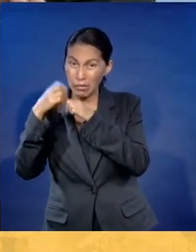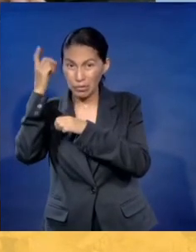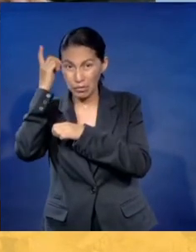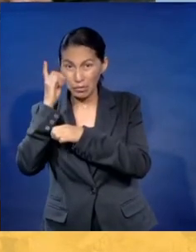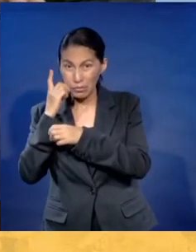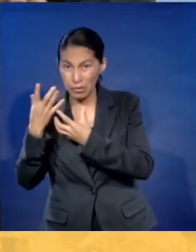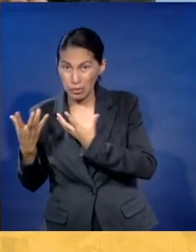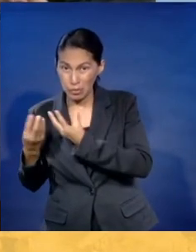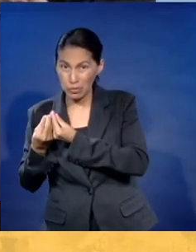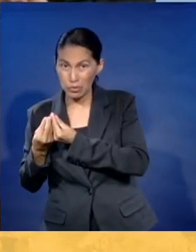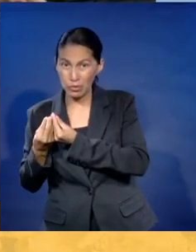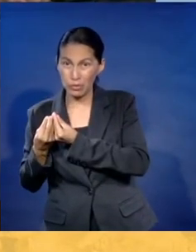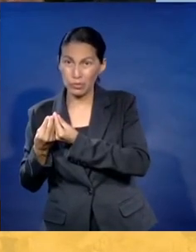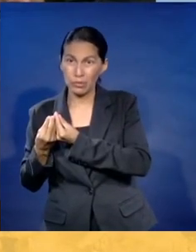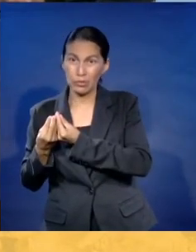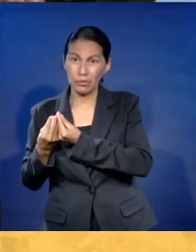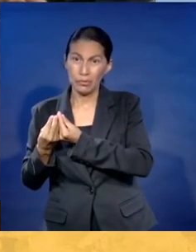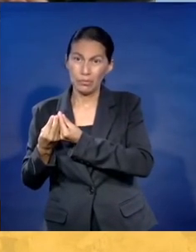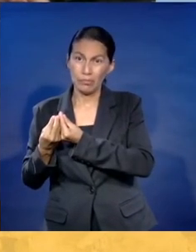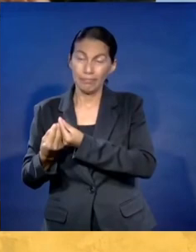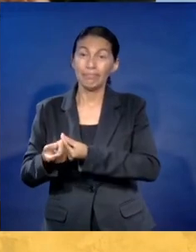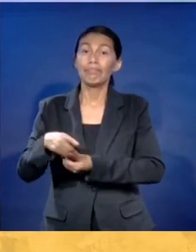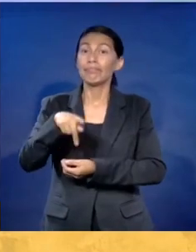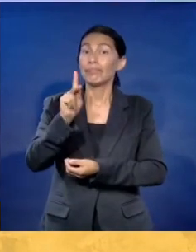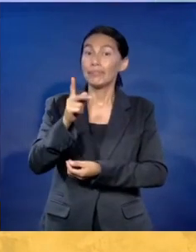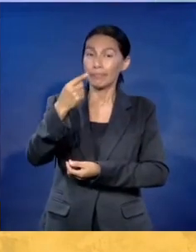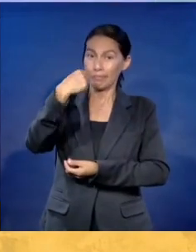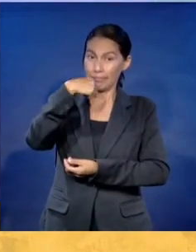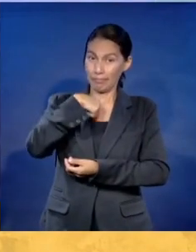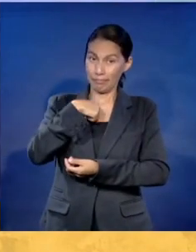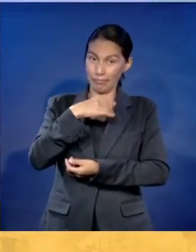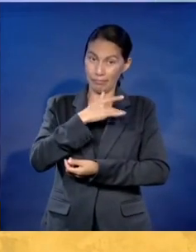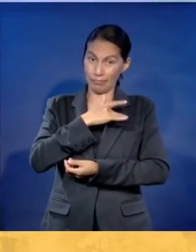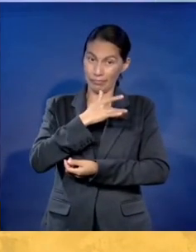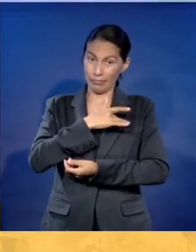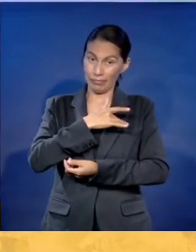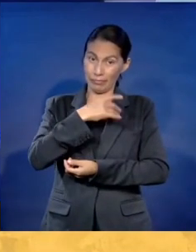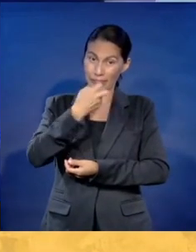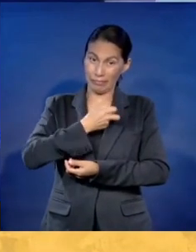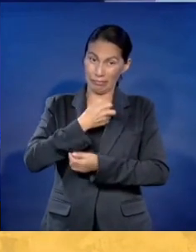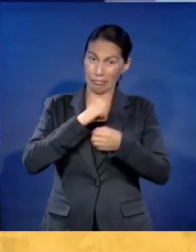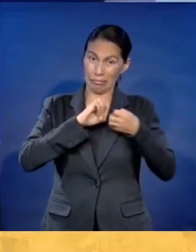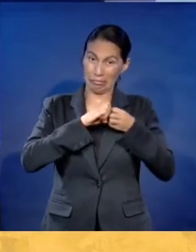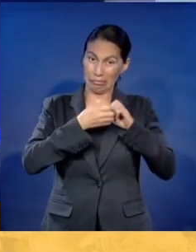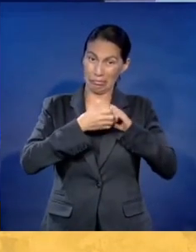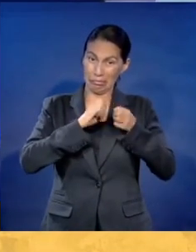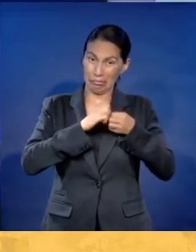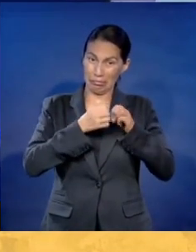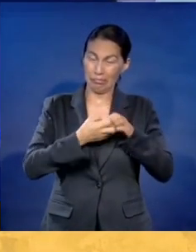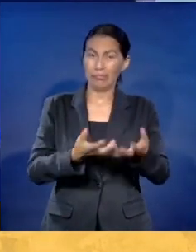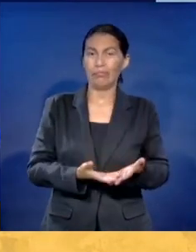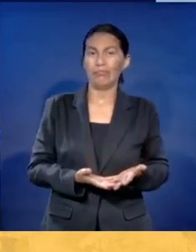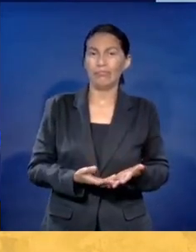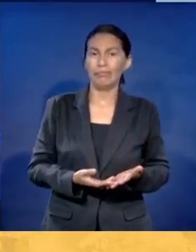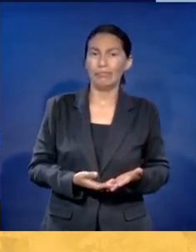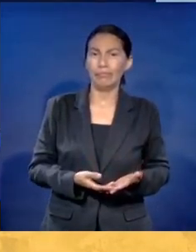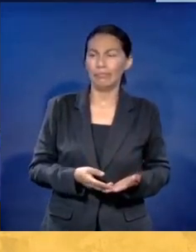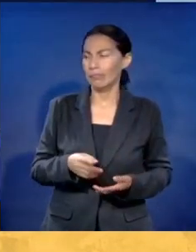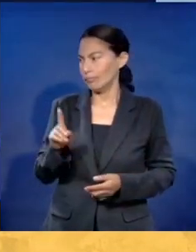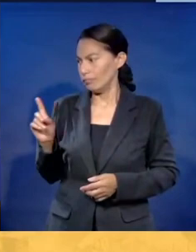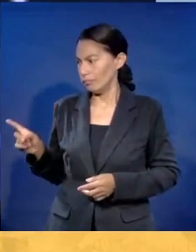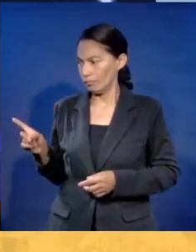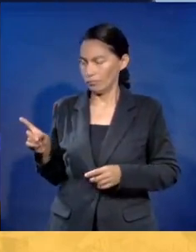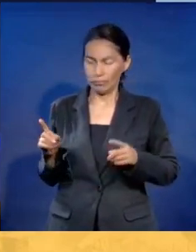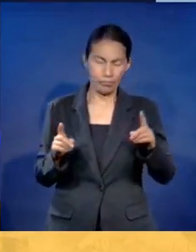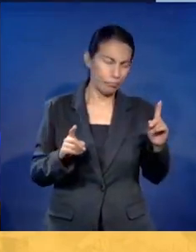es mi esposa mi enemigo soy yo es mi propio corazón ese es el problema Dile al que está a tu lado no hay que